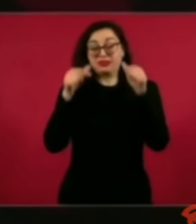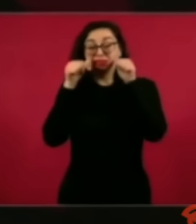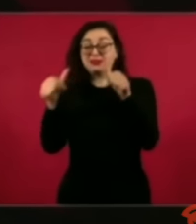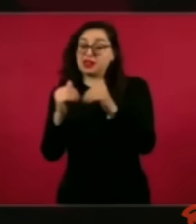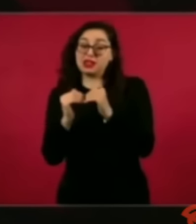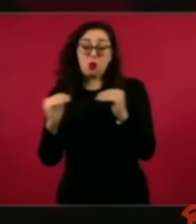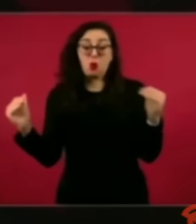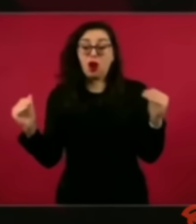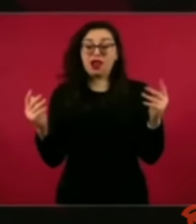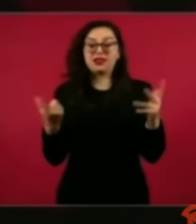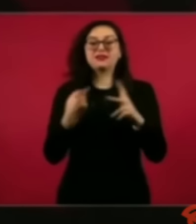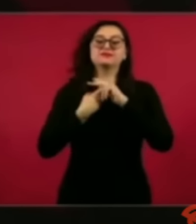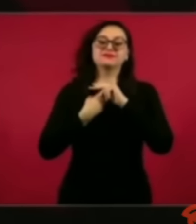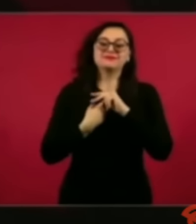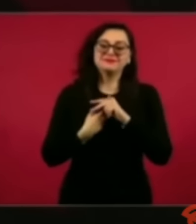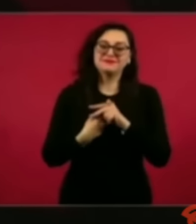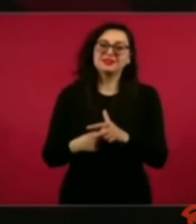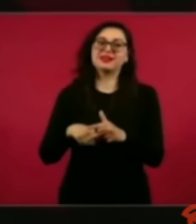actividad